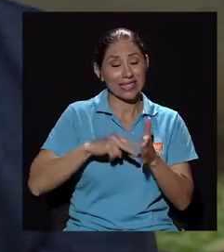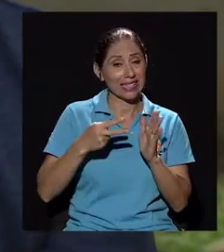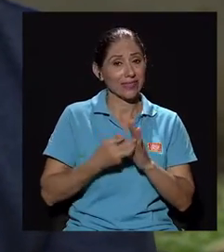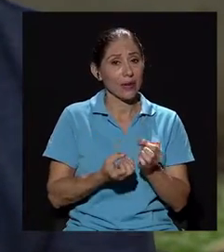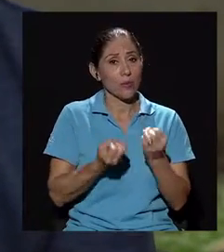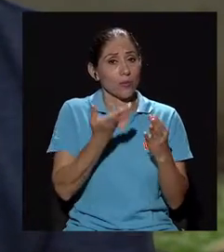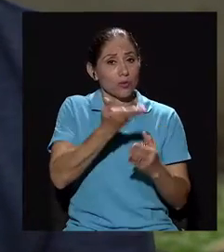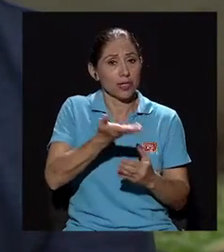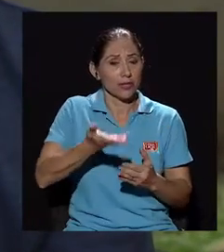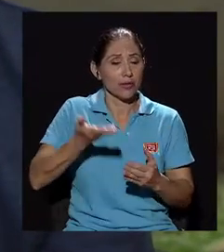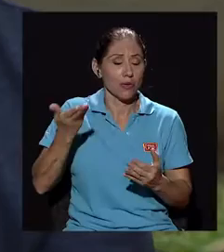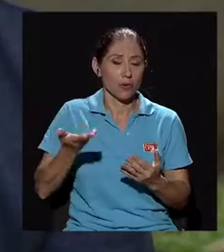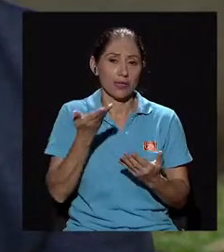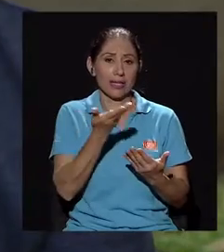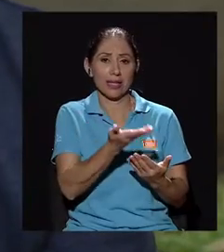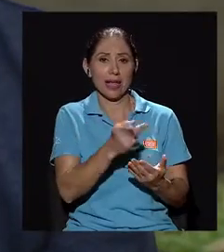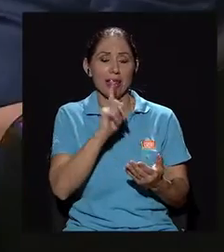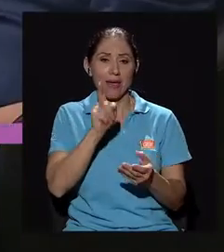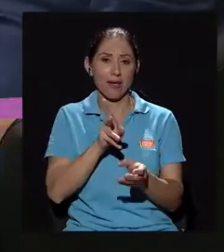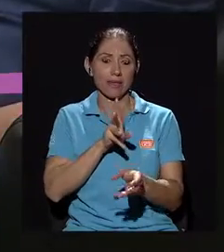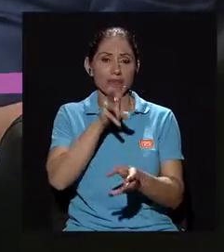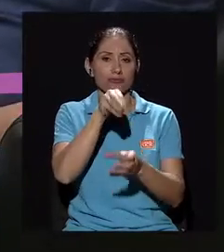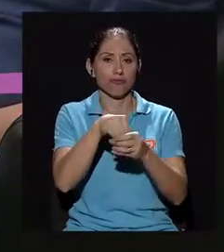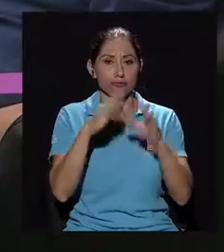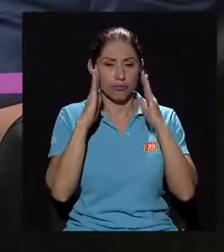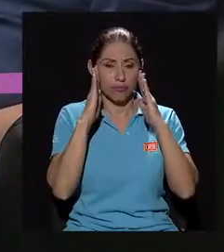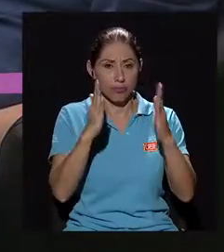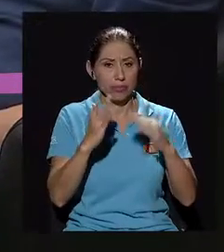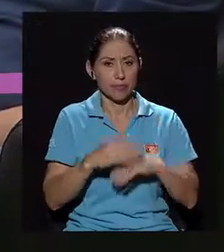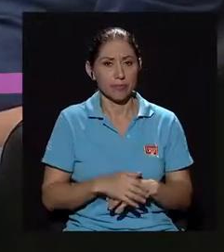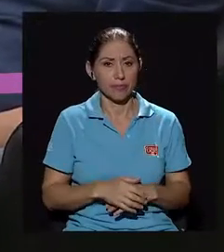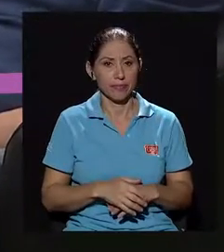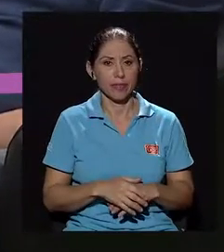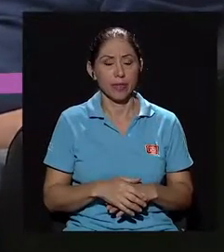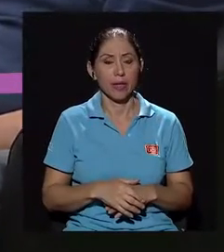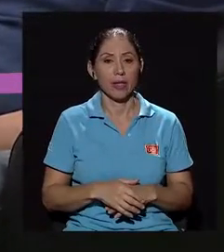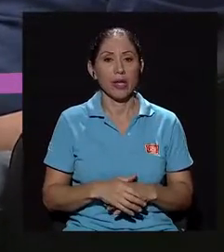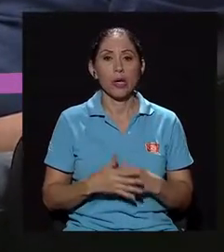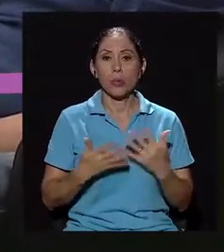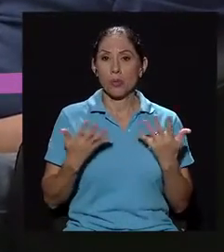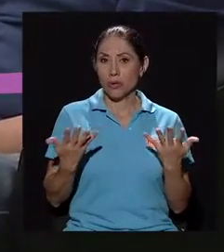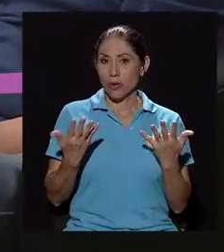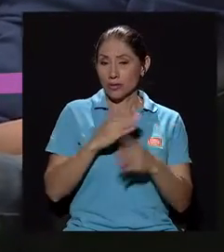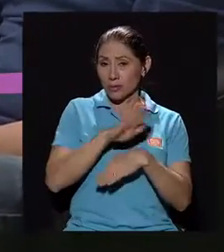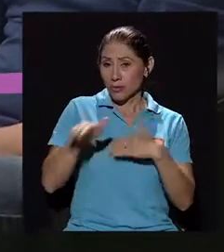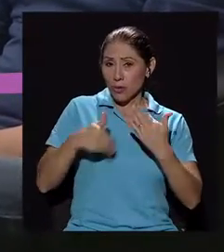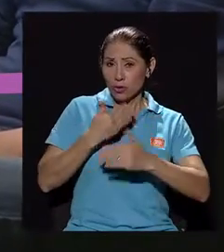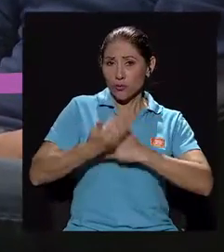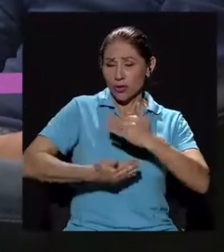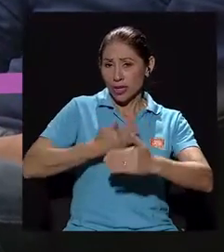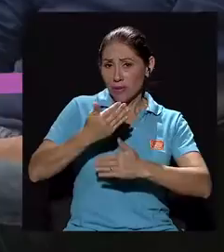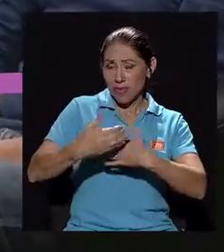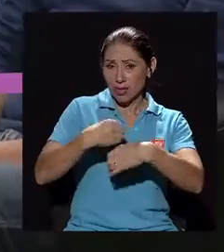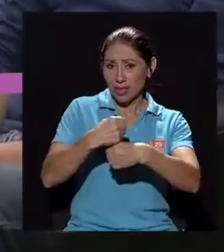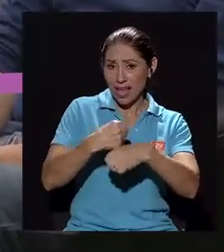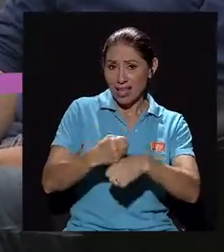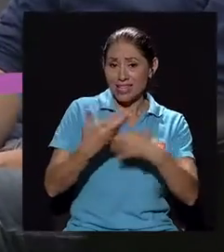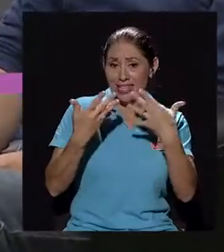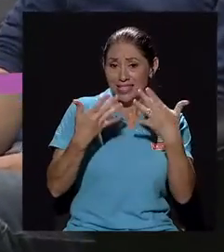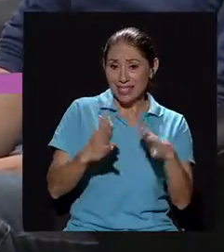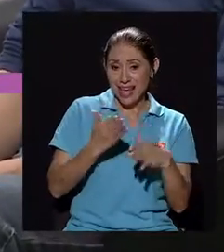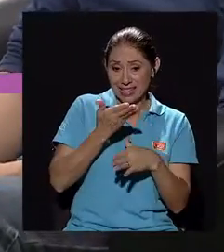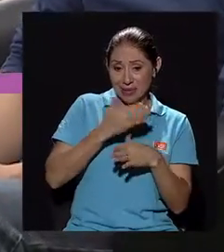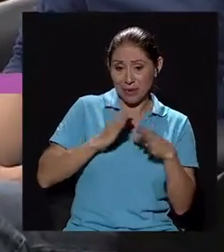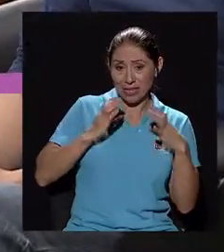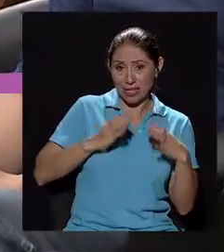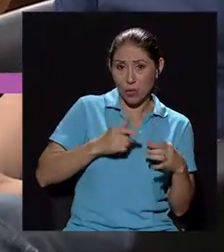entramado que está detrás de este asunto. Uh-huh. Una vez que hay, digamos, todos estos procedimientos, ¿los órganos pasan